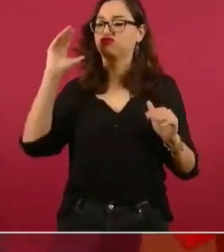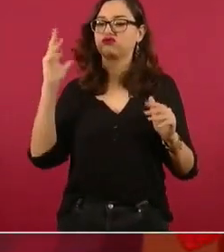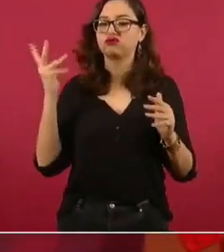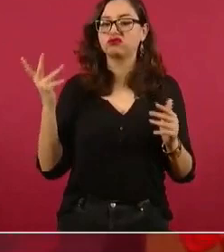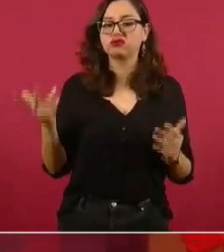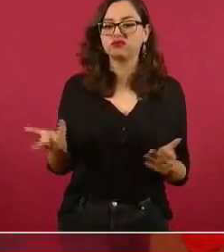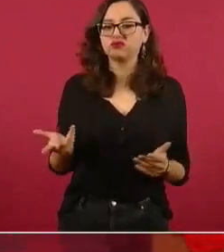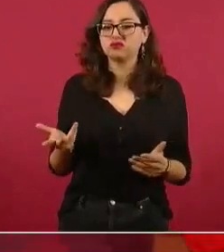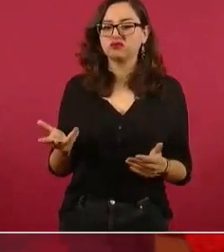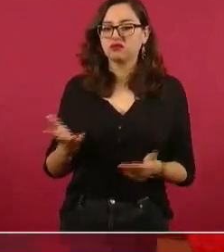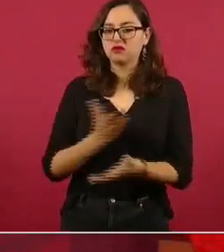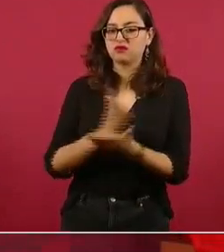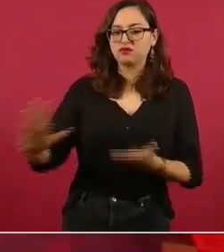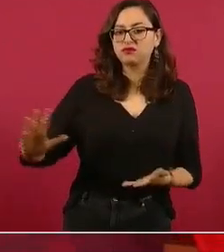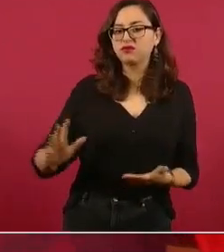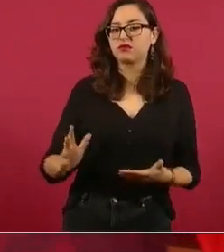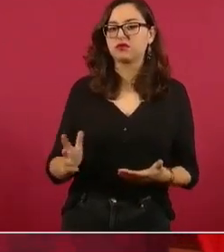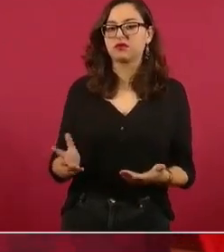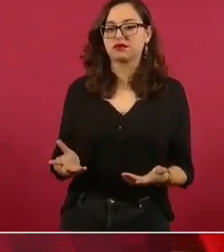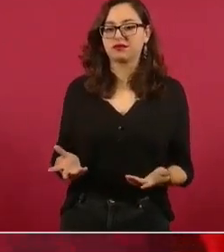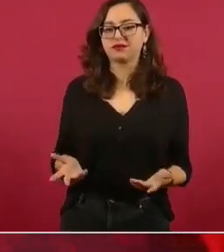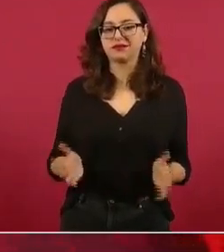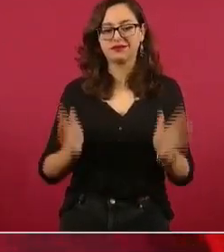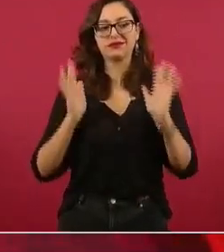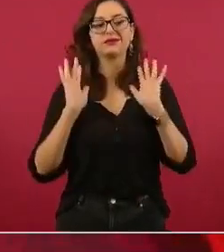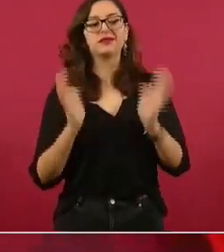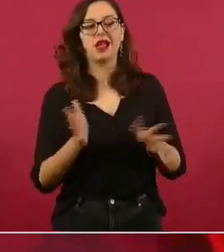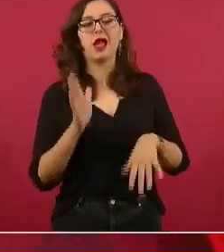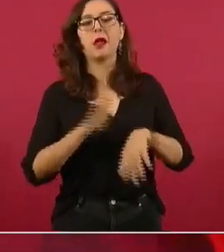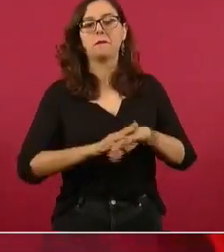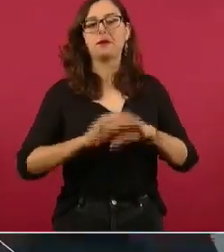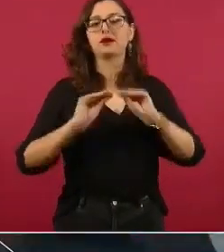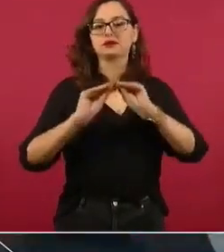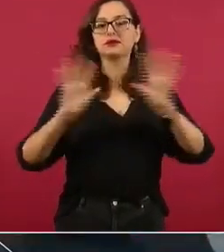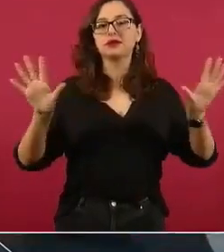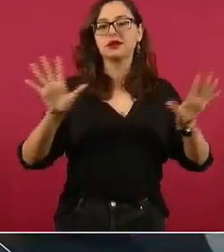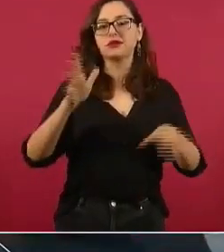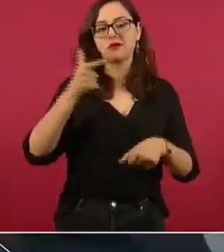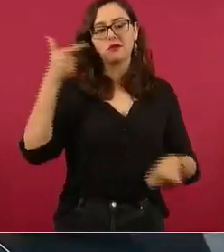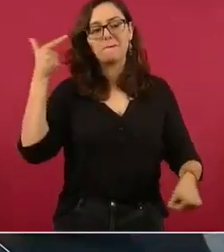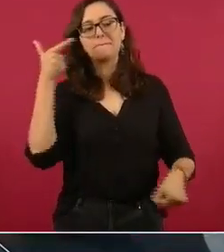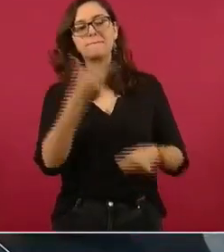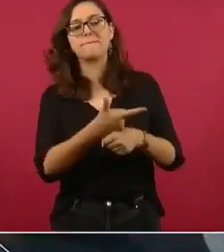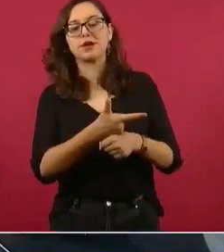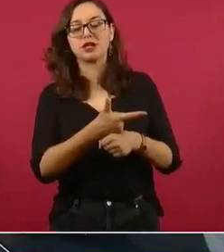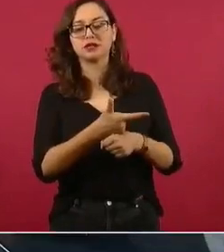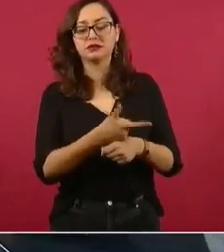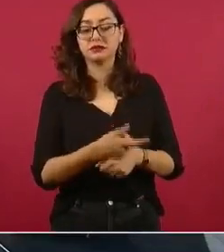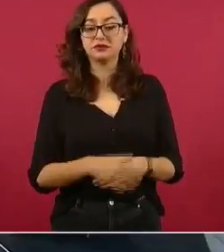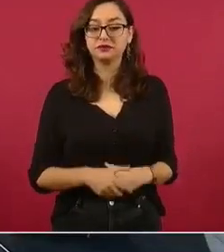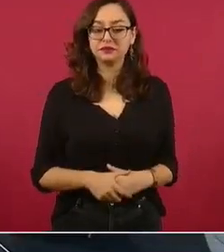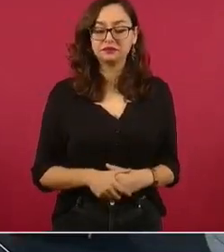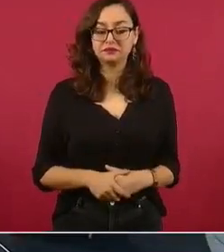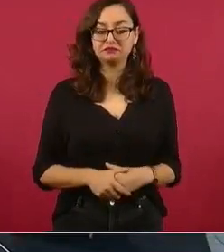está saliendo. Y esto creo yo que ayuda,